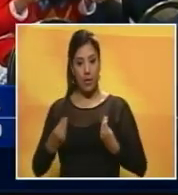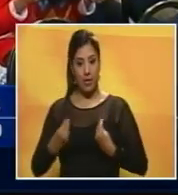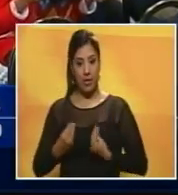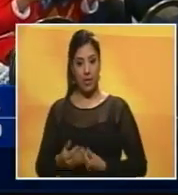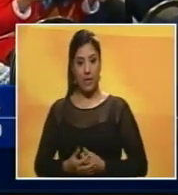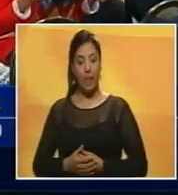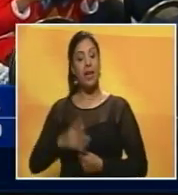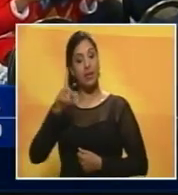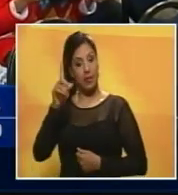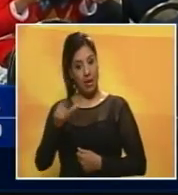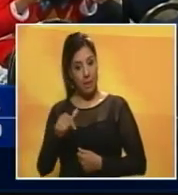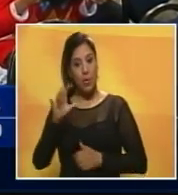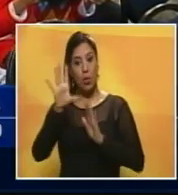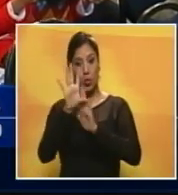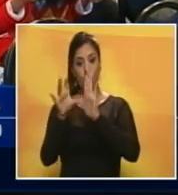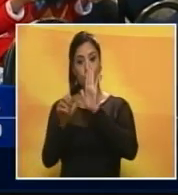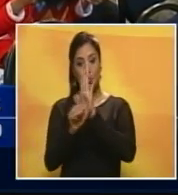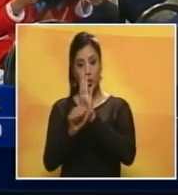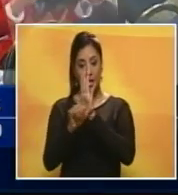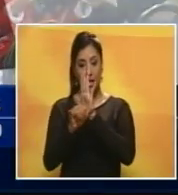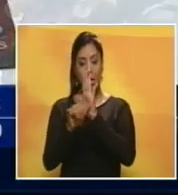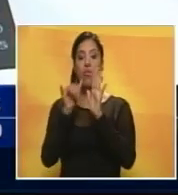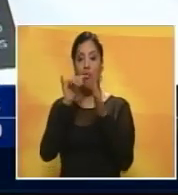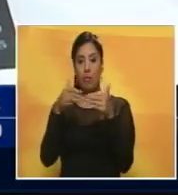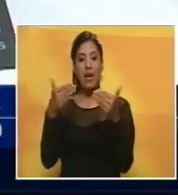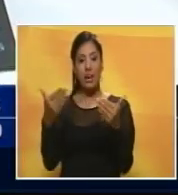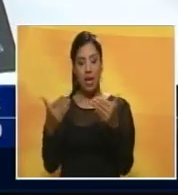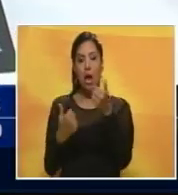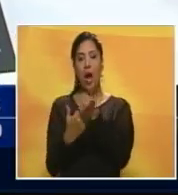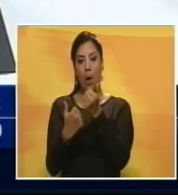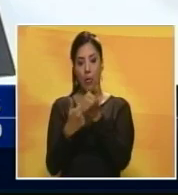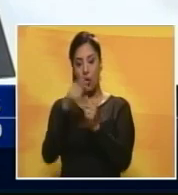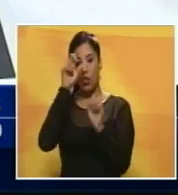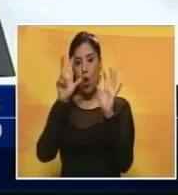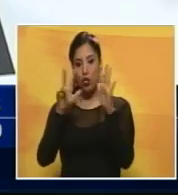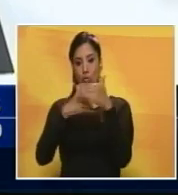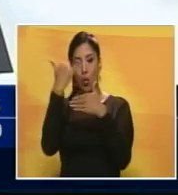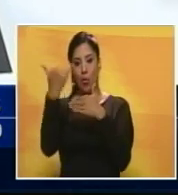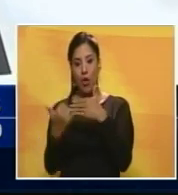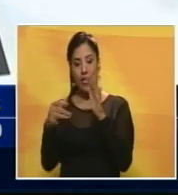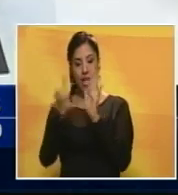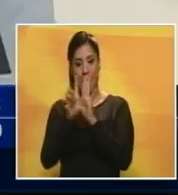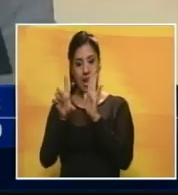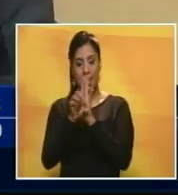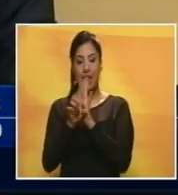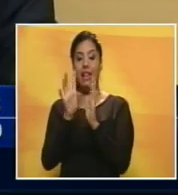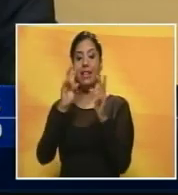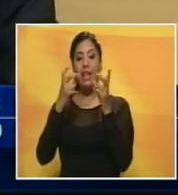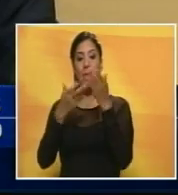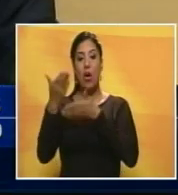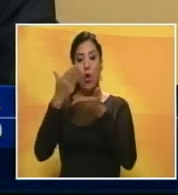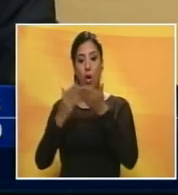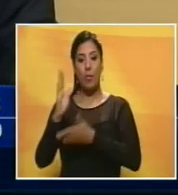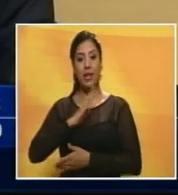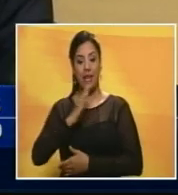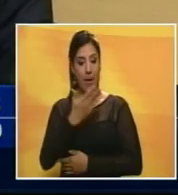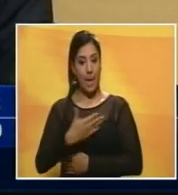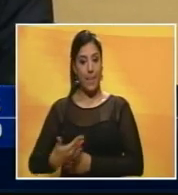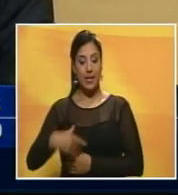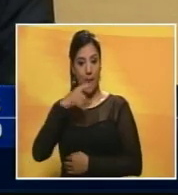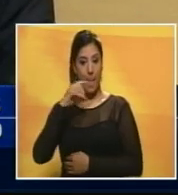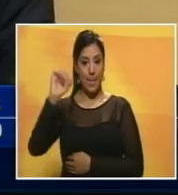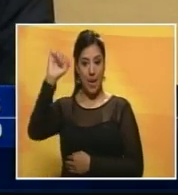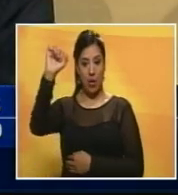vivienda. El también constituyente Gerson Hernández manifestó apoyo a los 8 proyectos de ley que en materia económica llevó el presidente